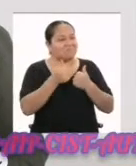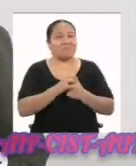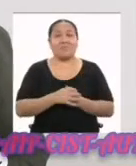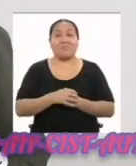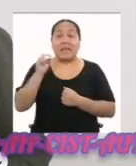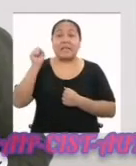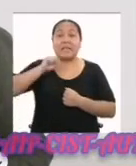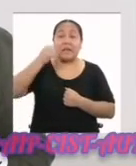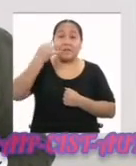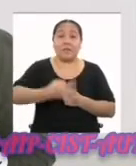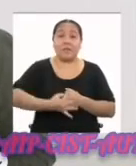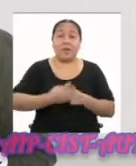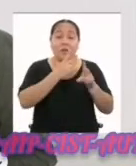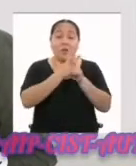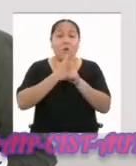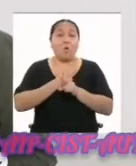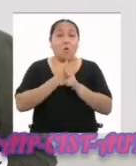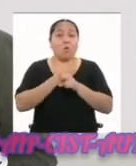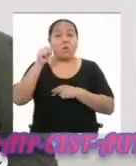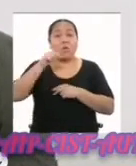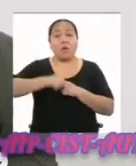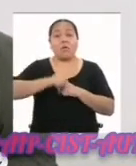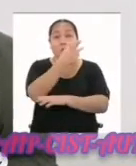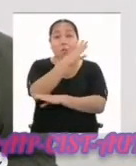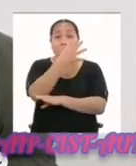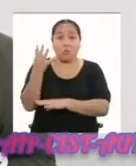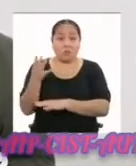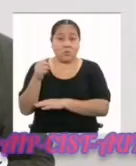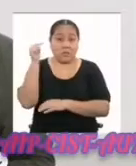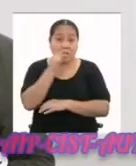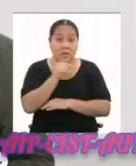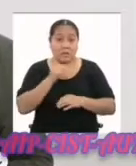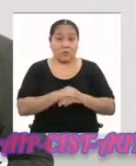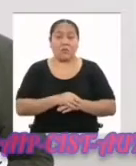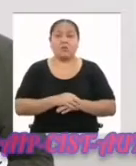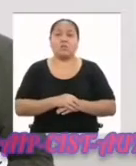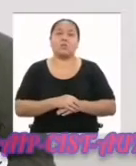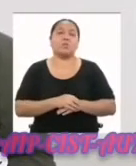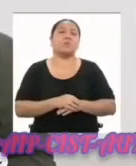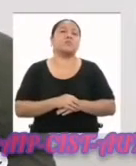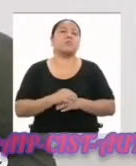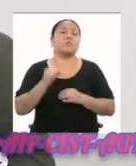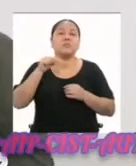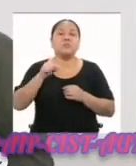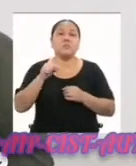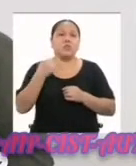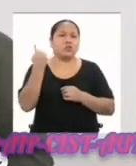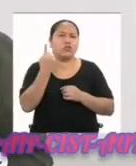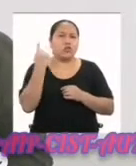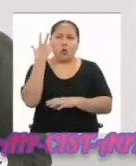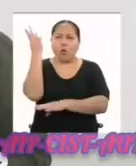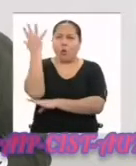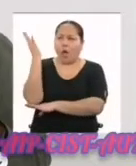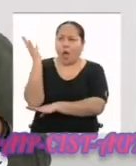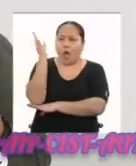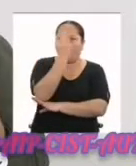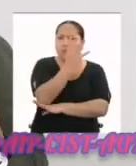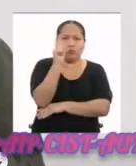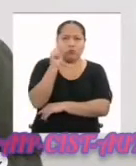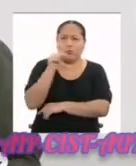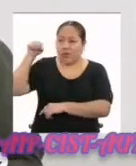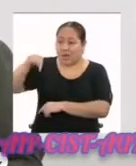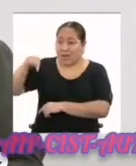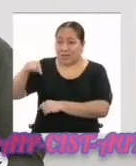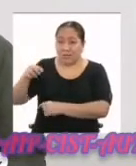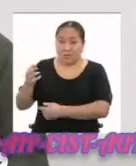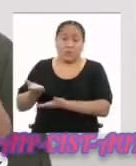que debemos cuidar nuestros bosques, porque estos son mucho más que solo árboles. Son fuentes